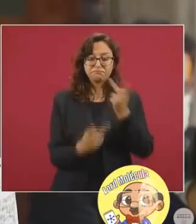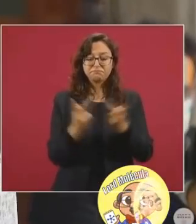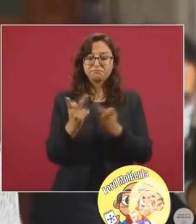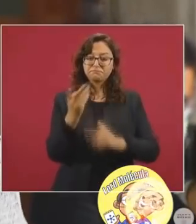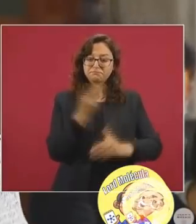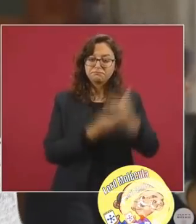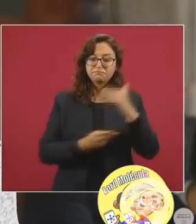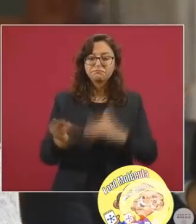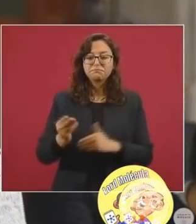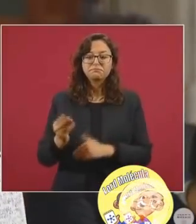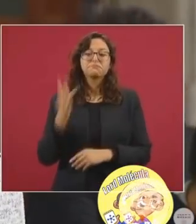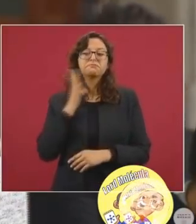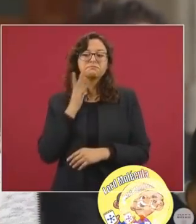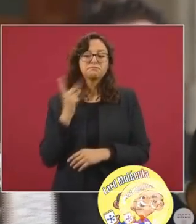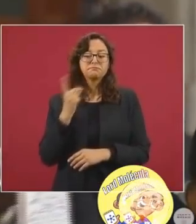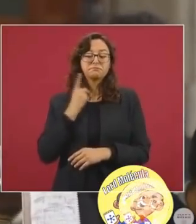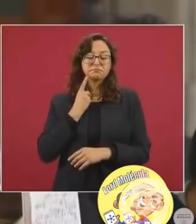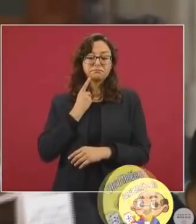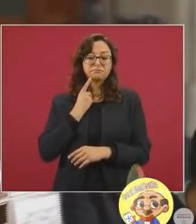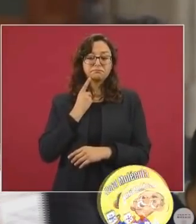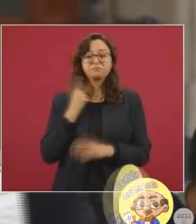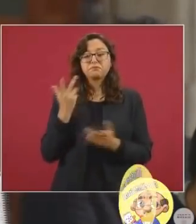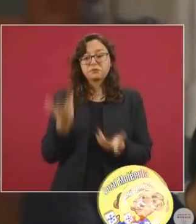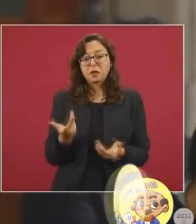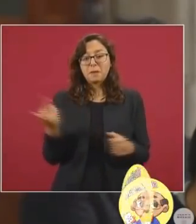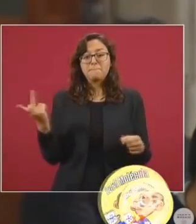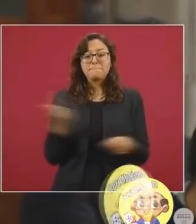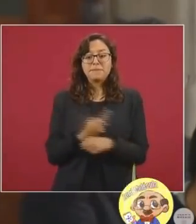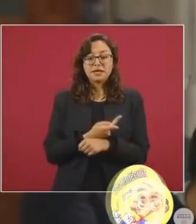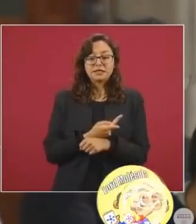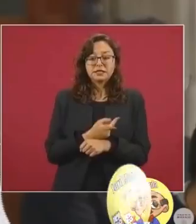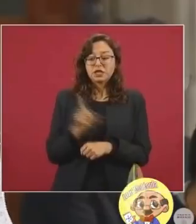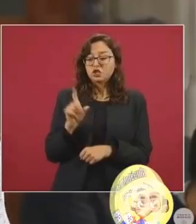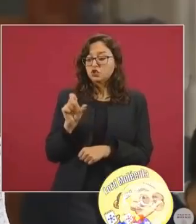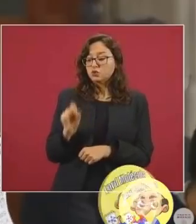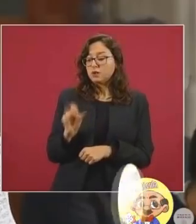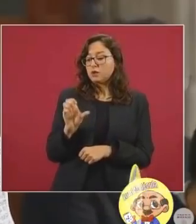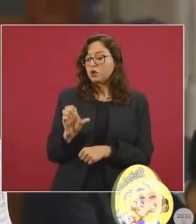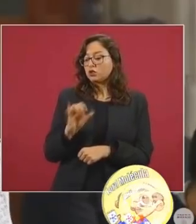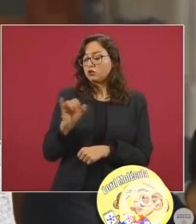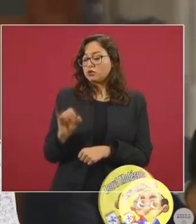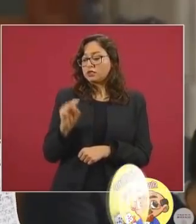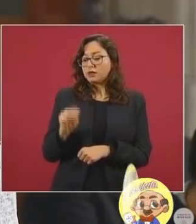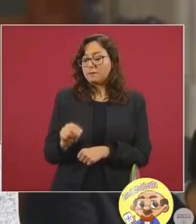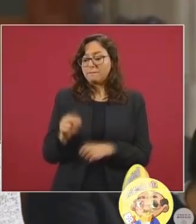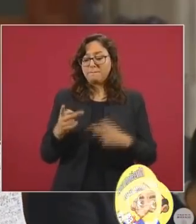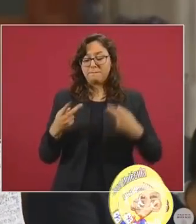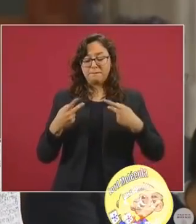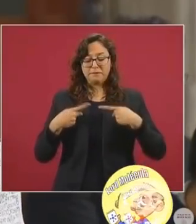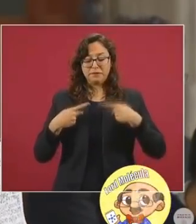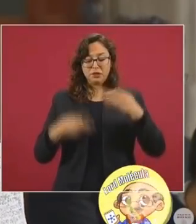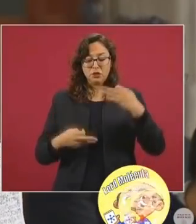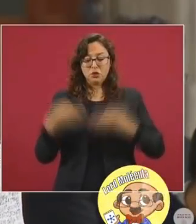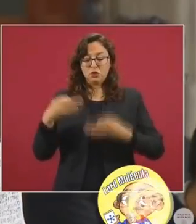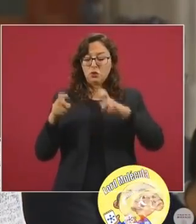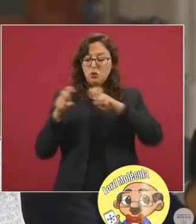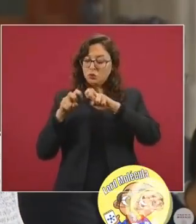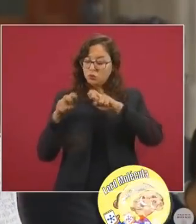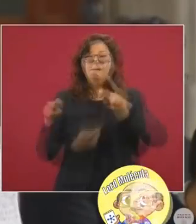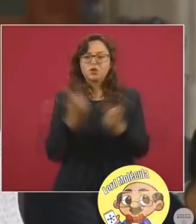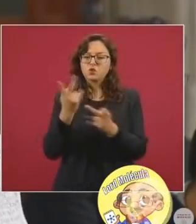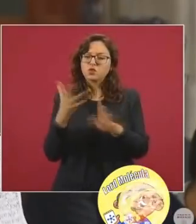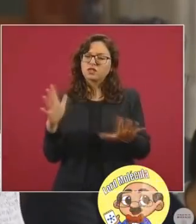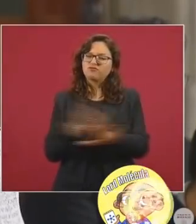Semarnat. La Semarnat tiene mucho que ver con la minería. ¿Cuál es la nueva relación? ¿Cuál es la relación que se